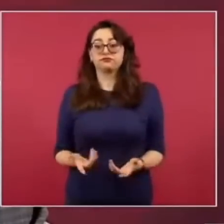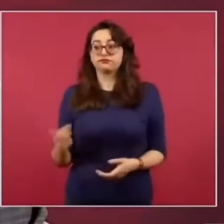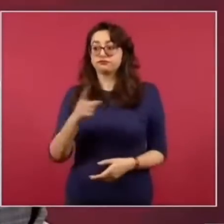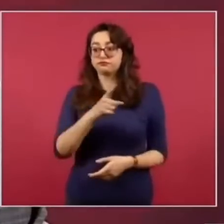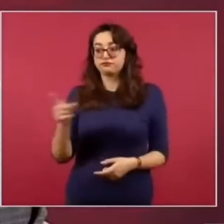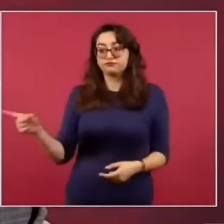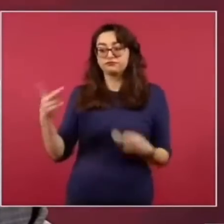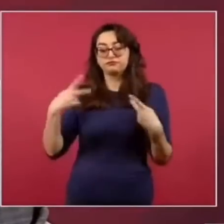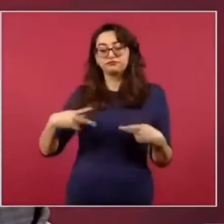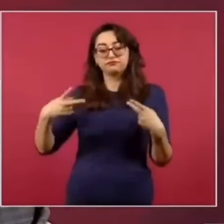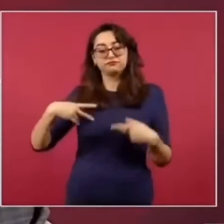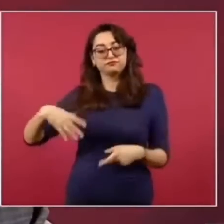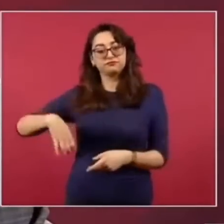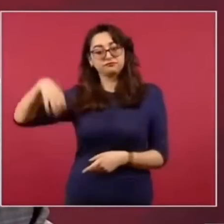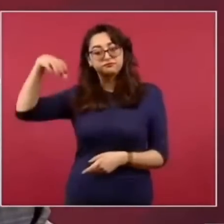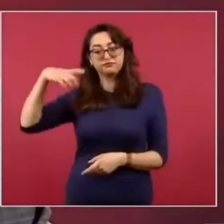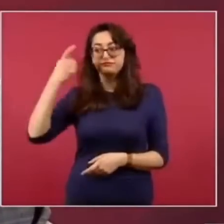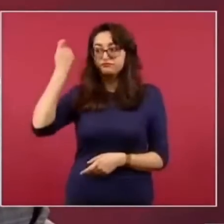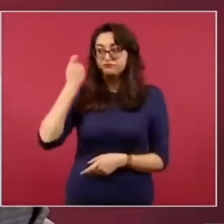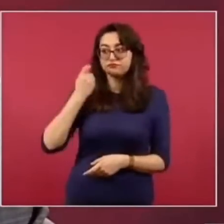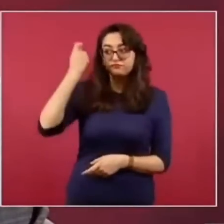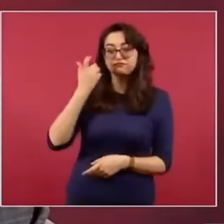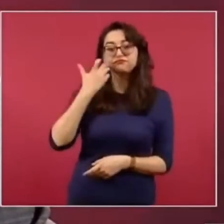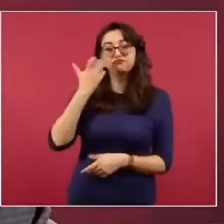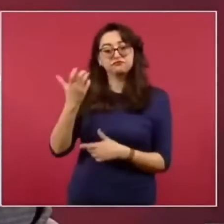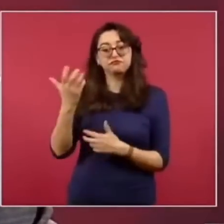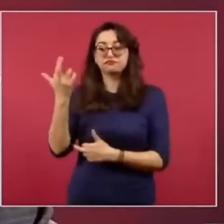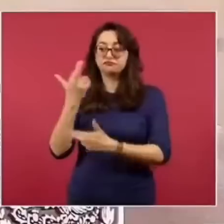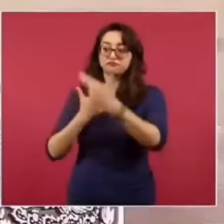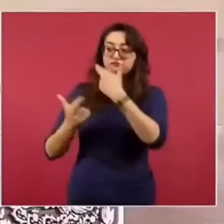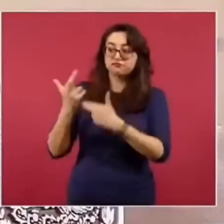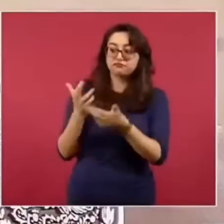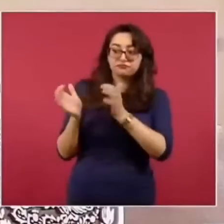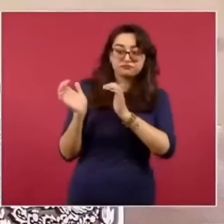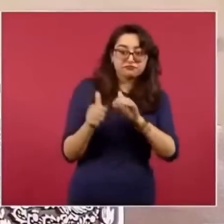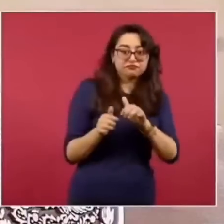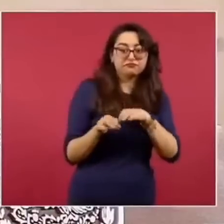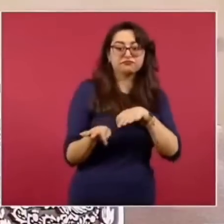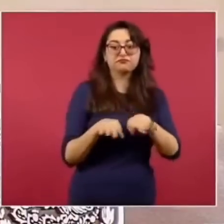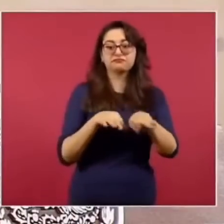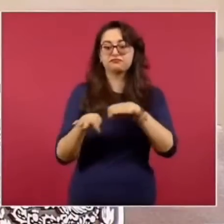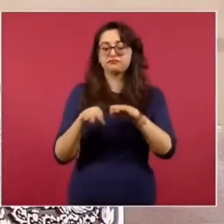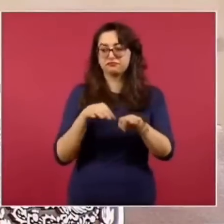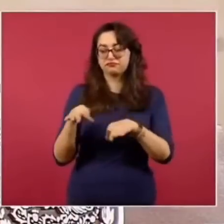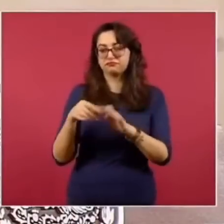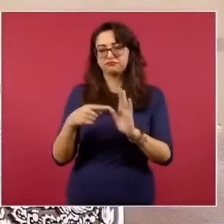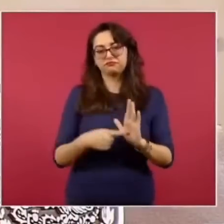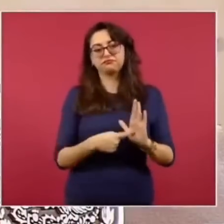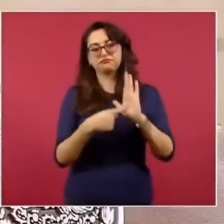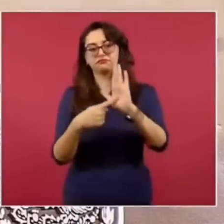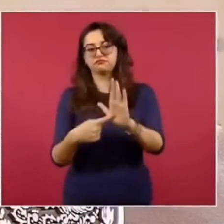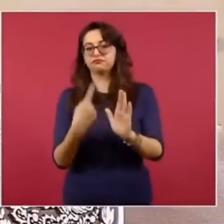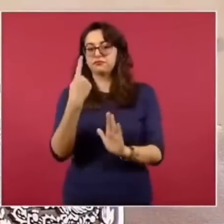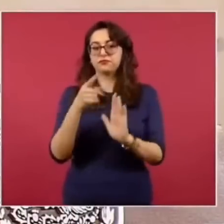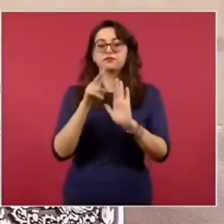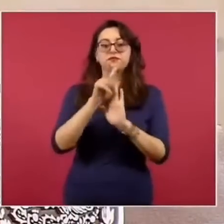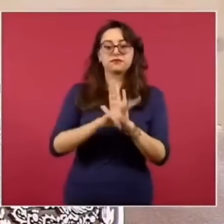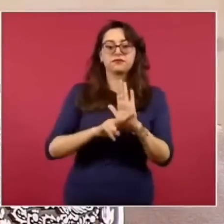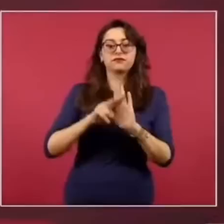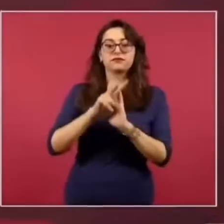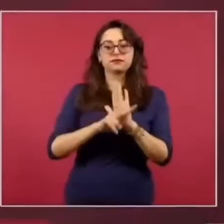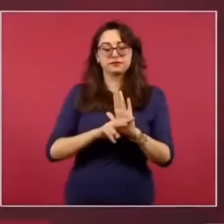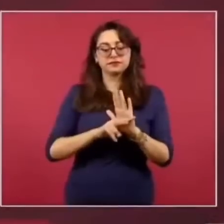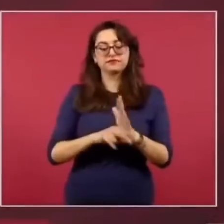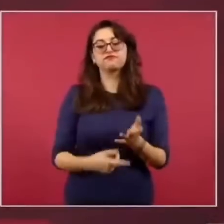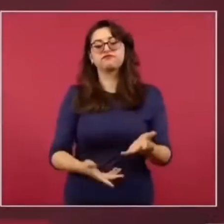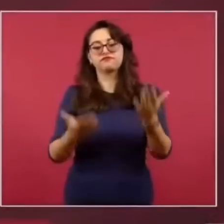Seguro Social. Se acompañará de un video. Y en segundo punto, el plan de abasto bajo el modelo IMSS,